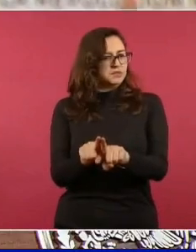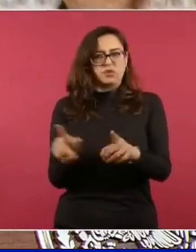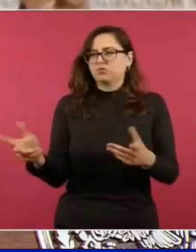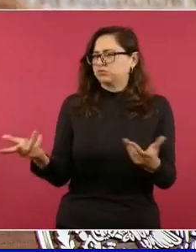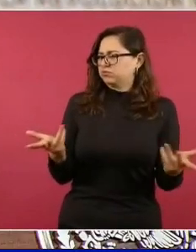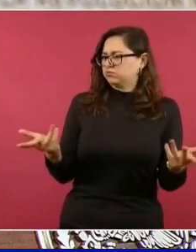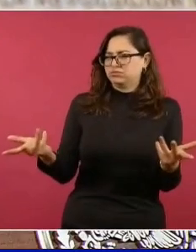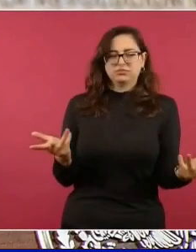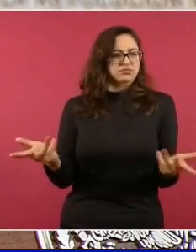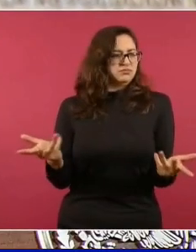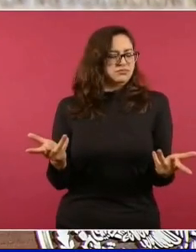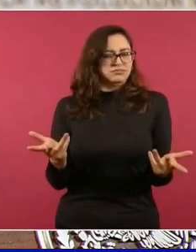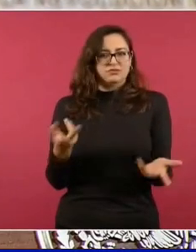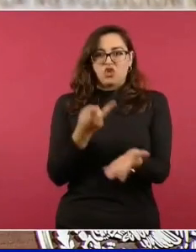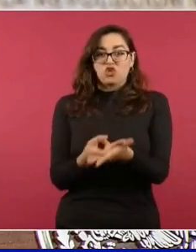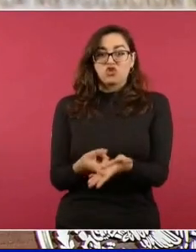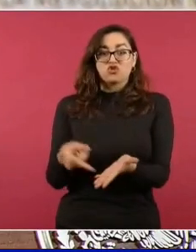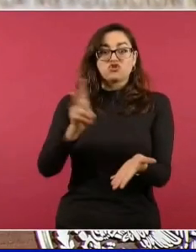Entonces, ¿qué sucedía?